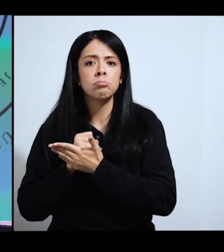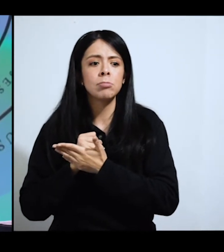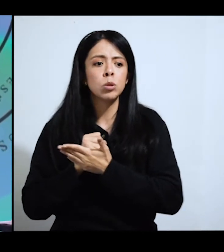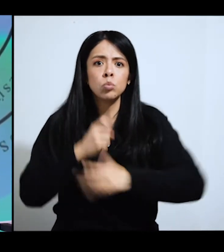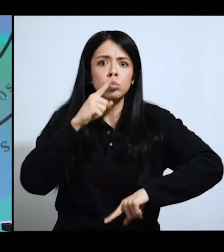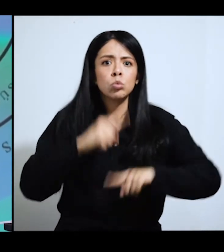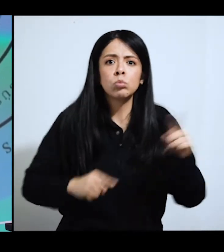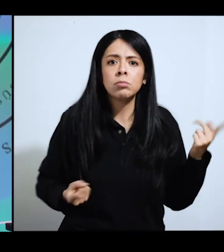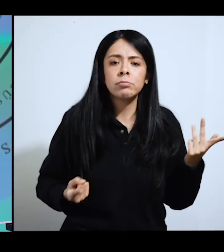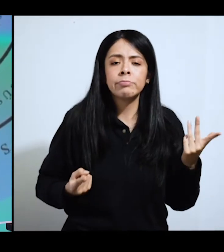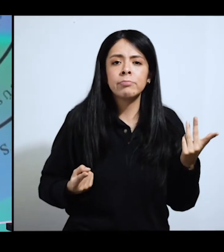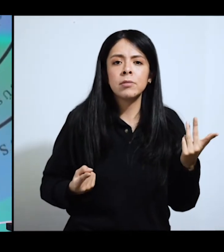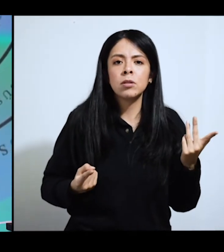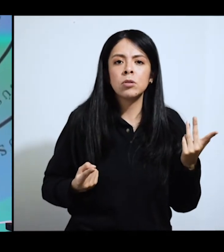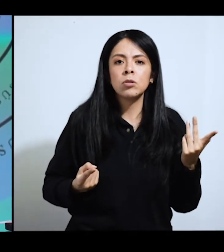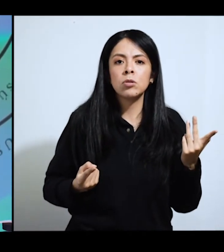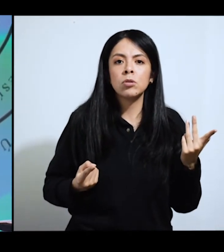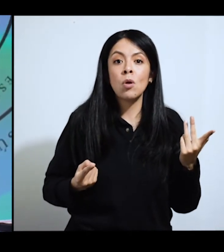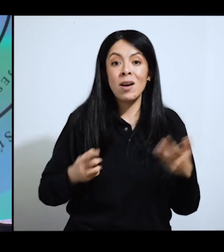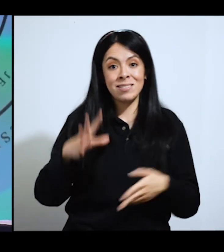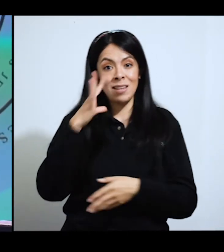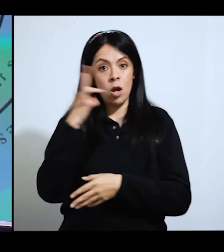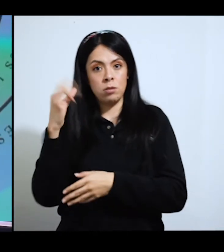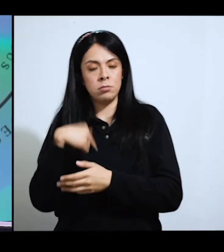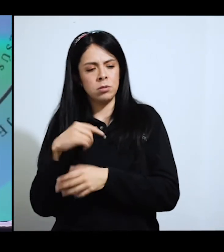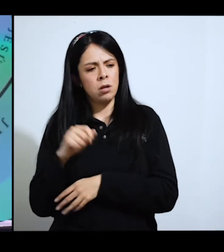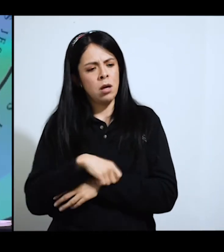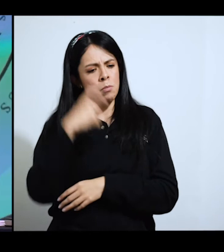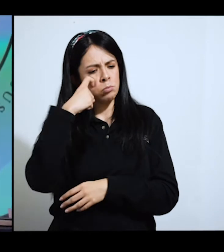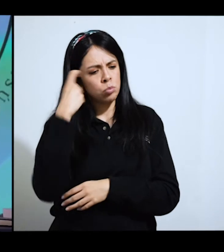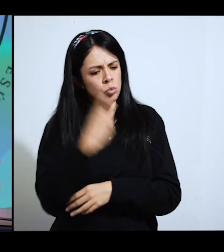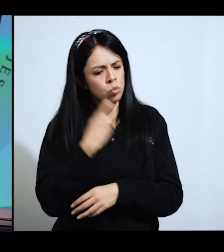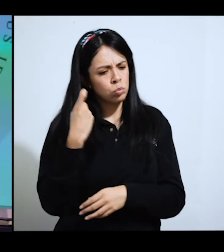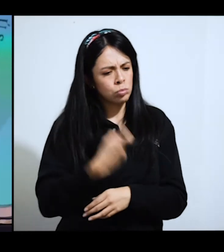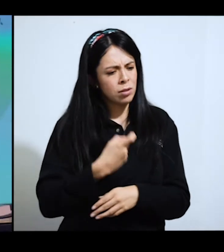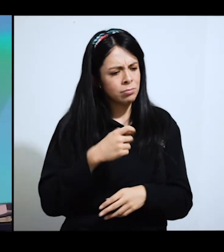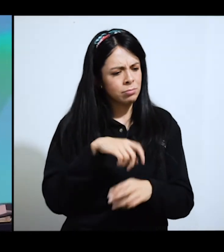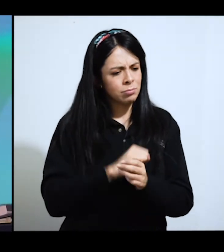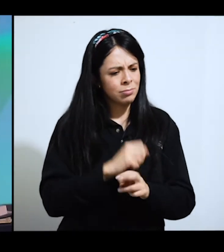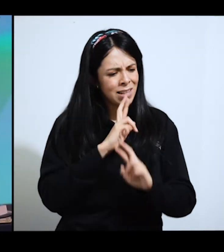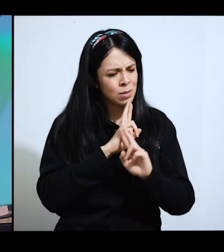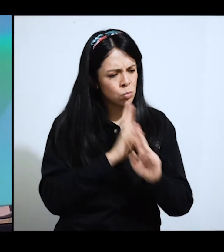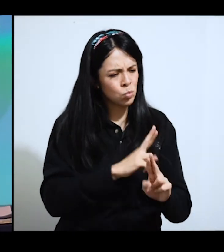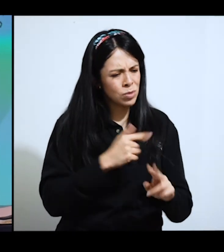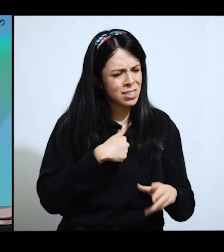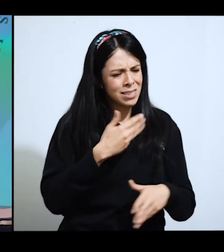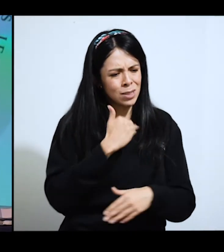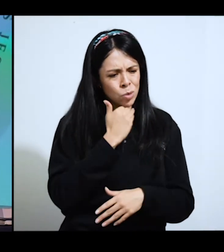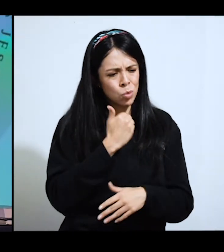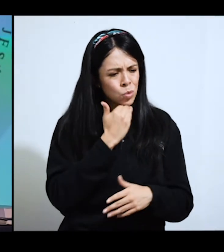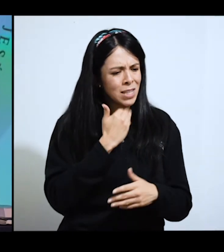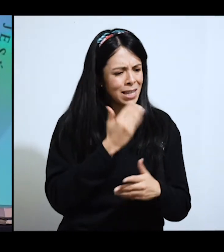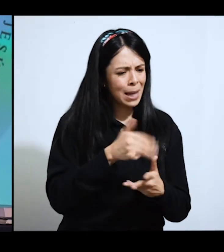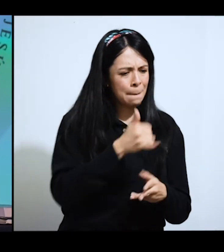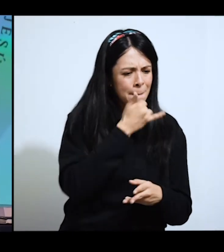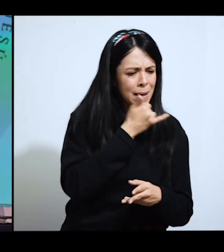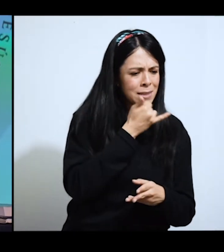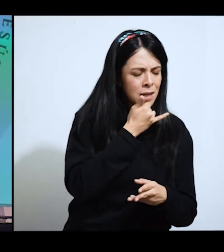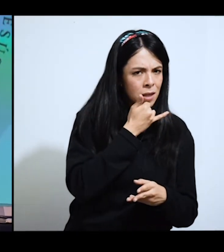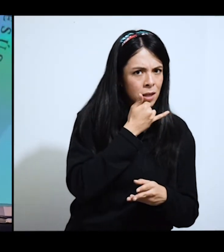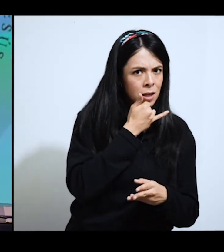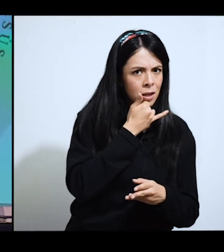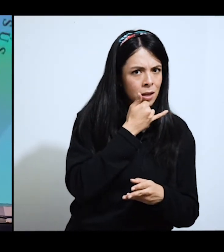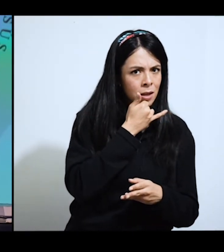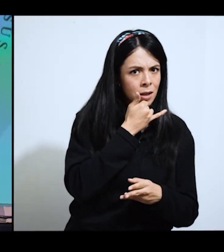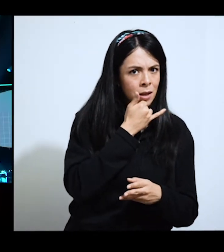al comienzo no encontraba darle respuestas a las personas que acudían a él, hasta que